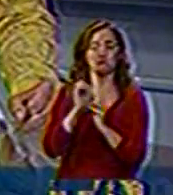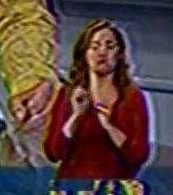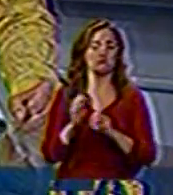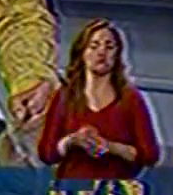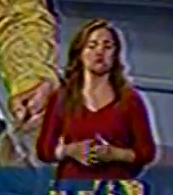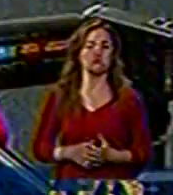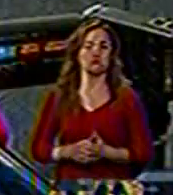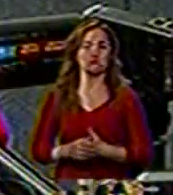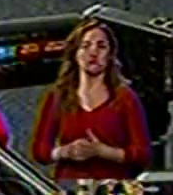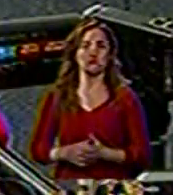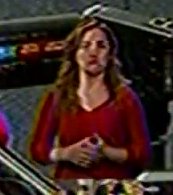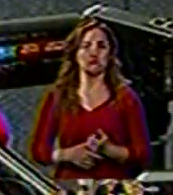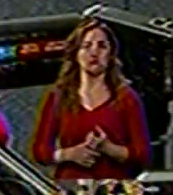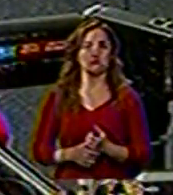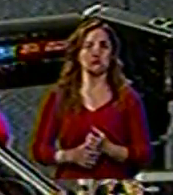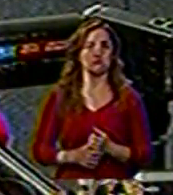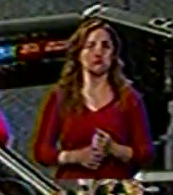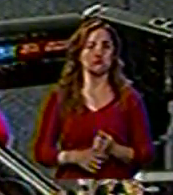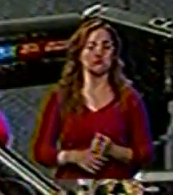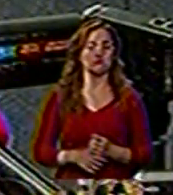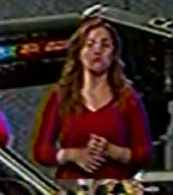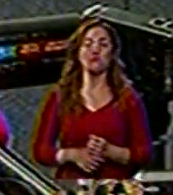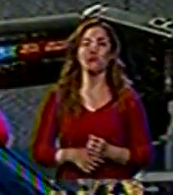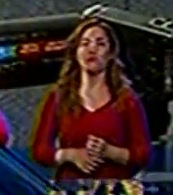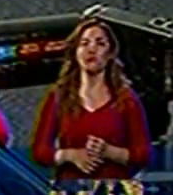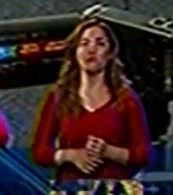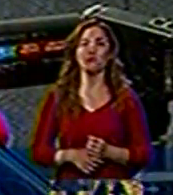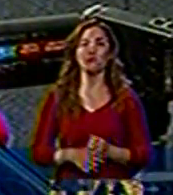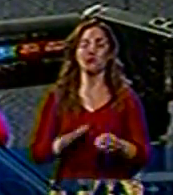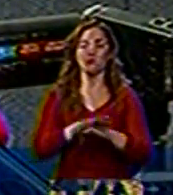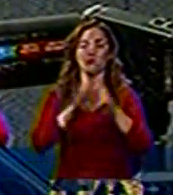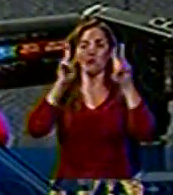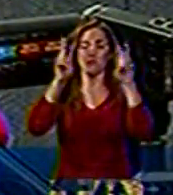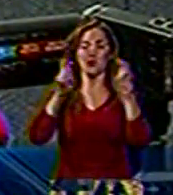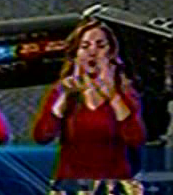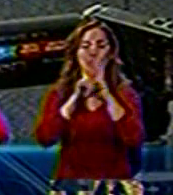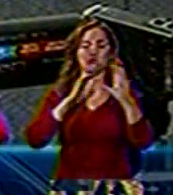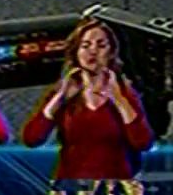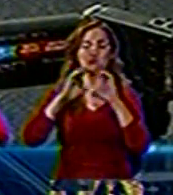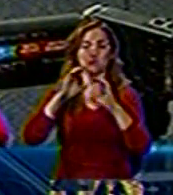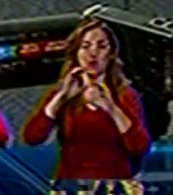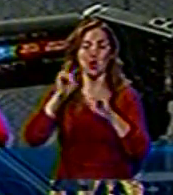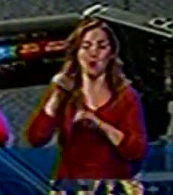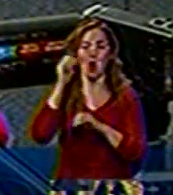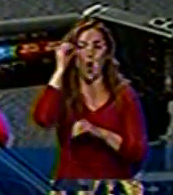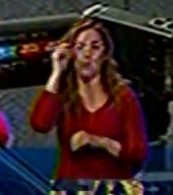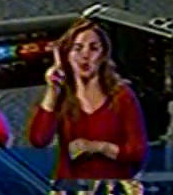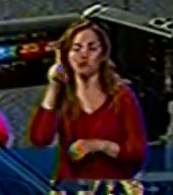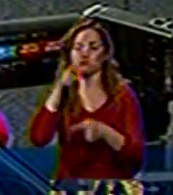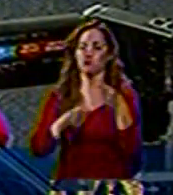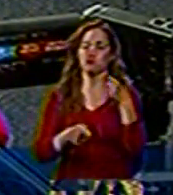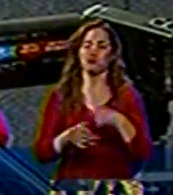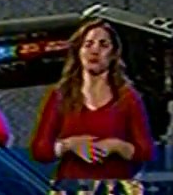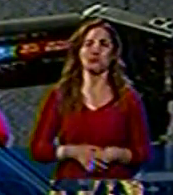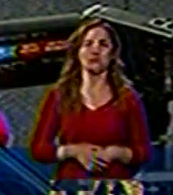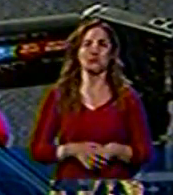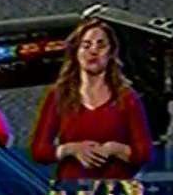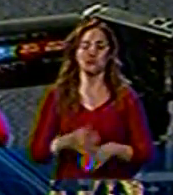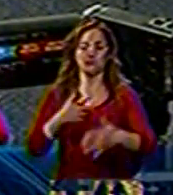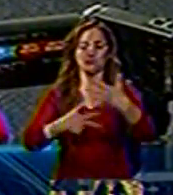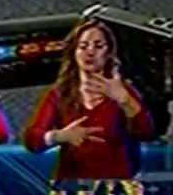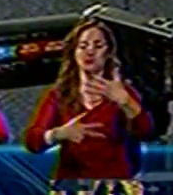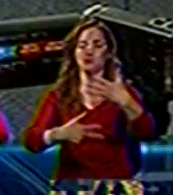entidad. No puedo opinar en este tema. Lo que sí les puedo decir es que si es que la transitoria